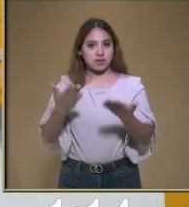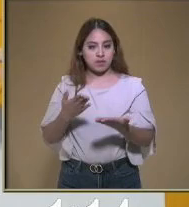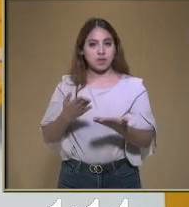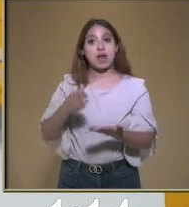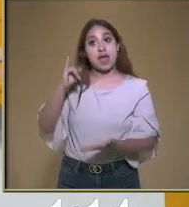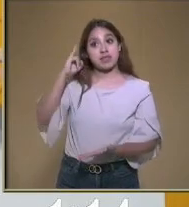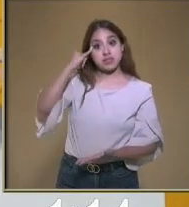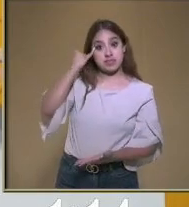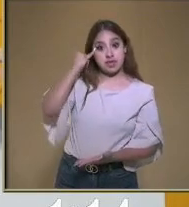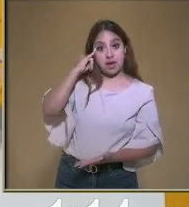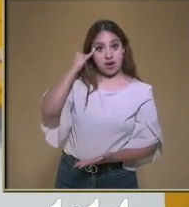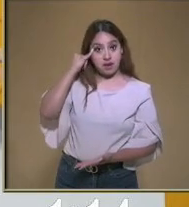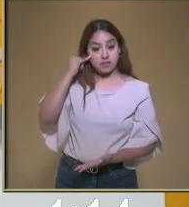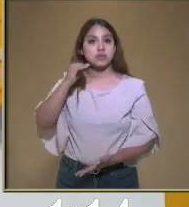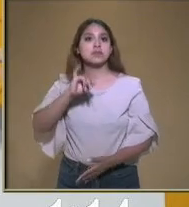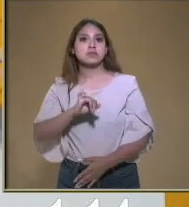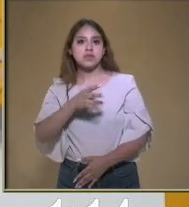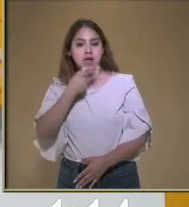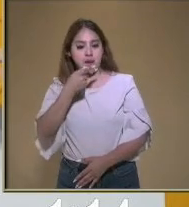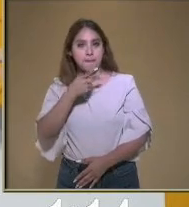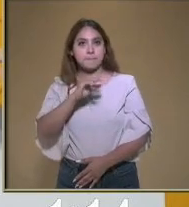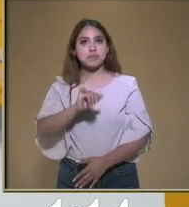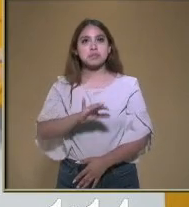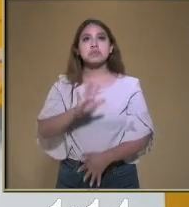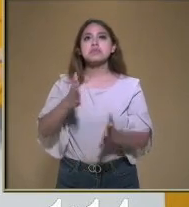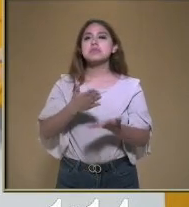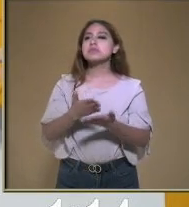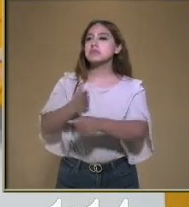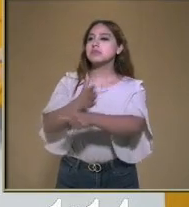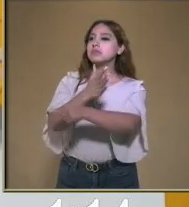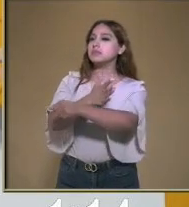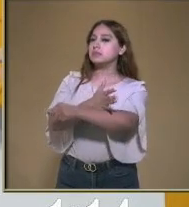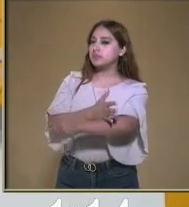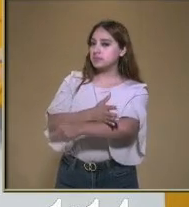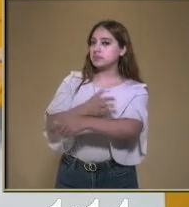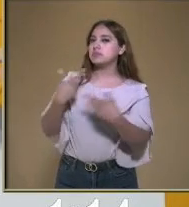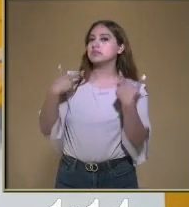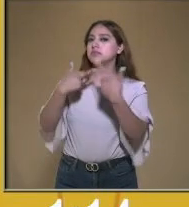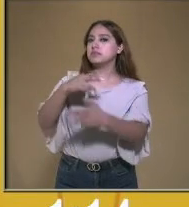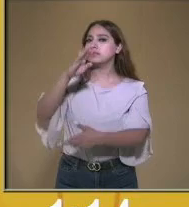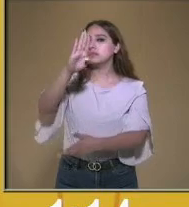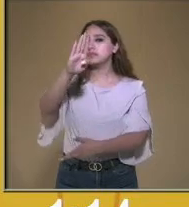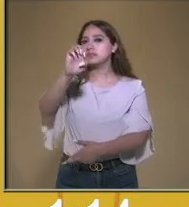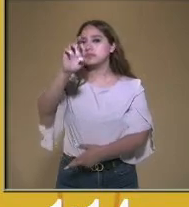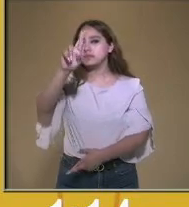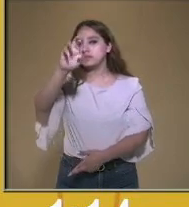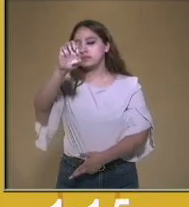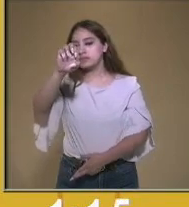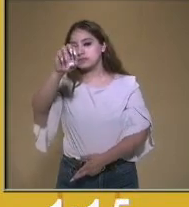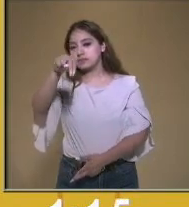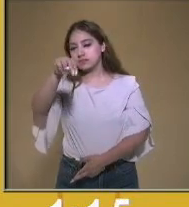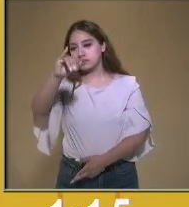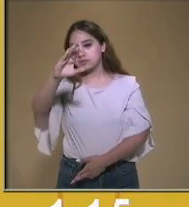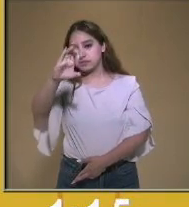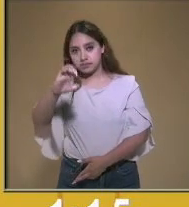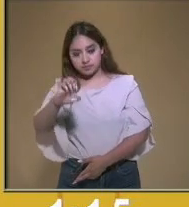soy la maestra Elizabeth y me acompaña la maestra Berenice. Así es, maestra. Bueno, y por lo que los invitamos a que nos